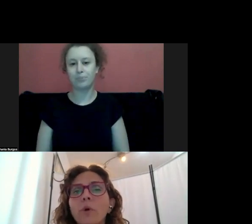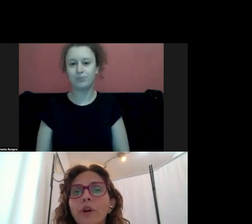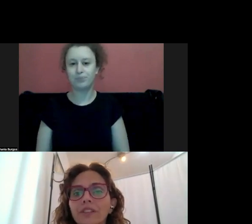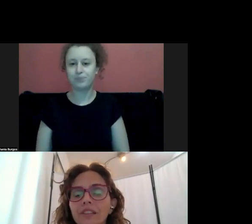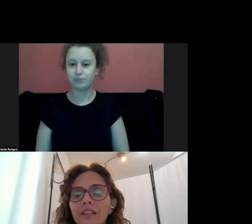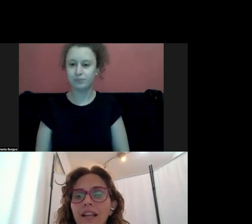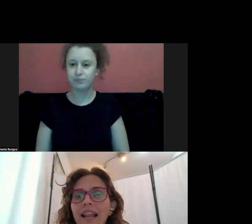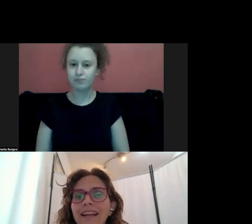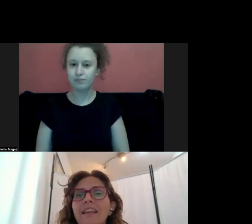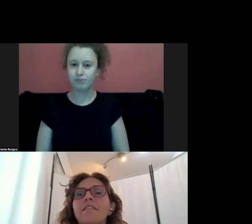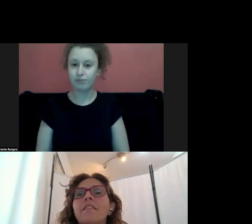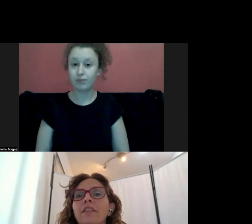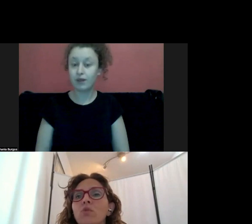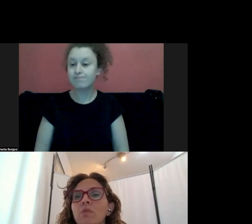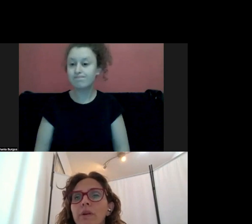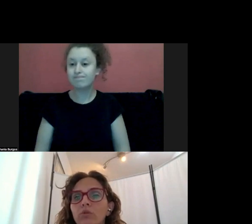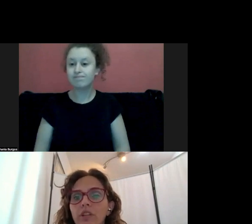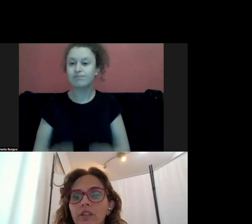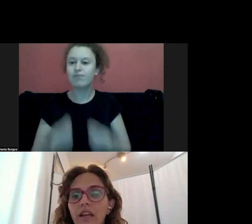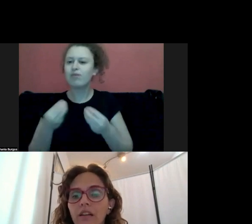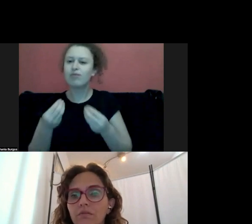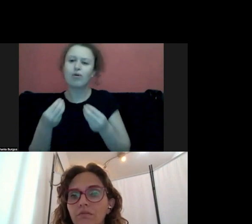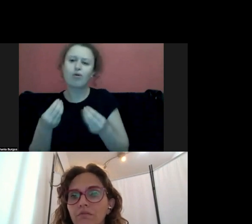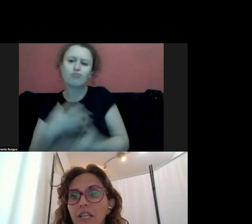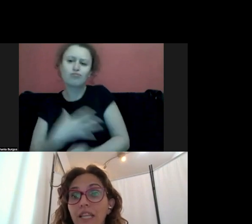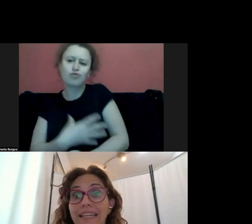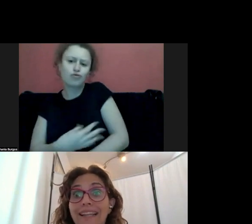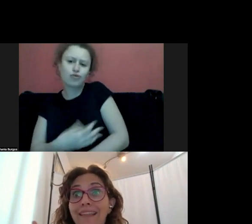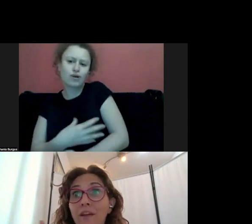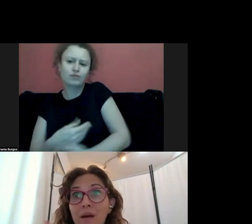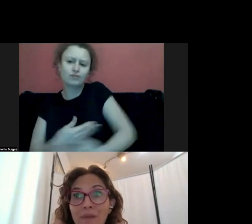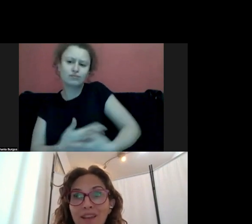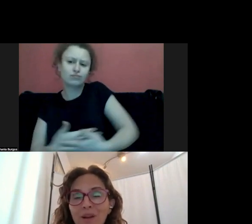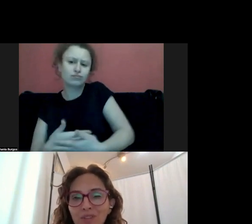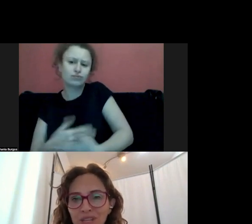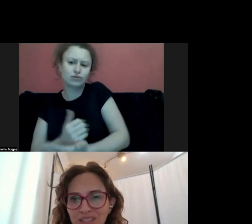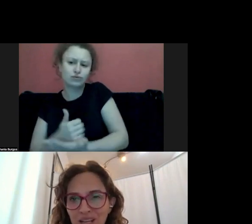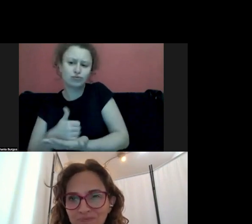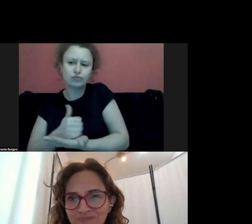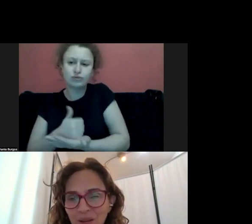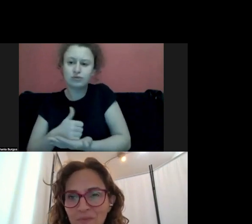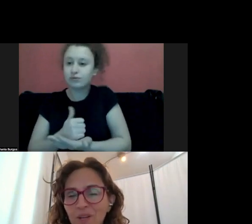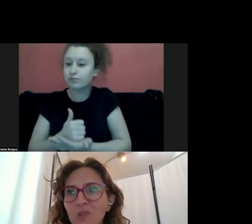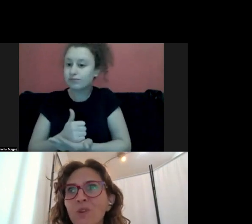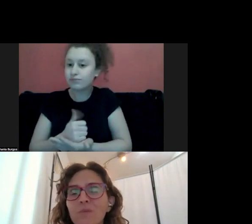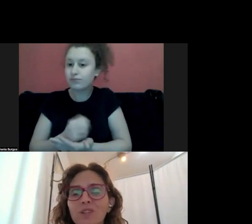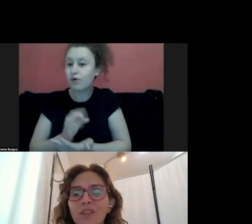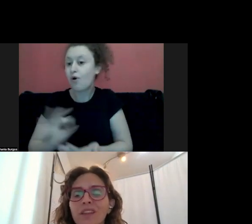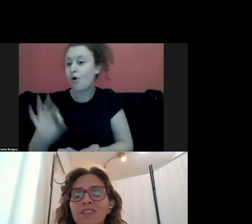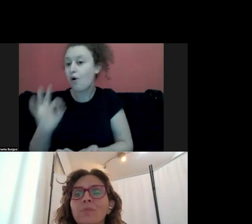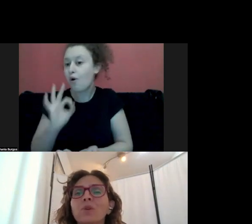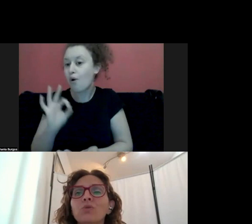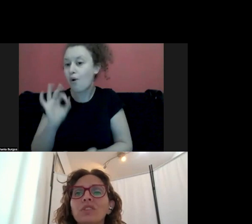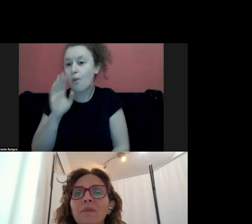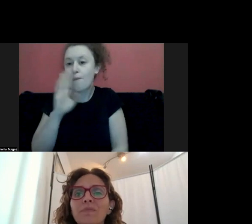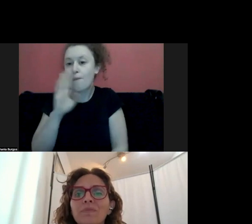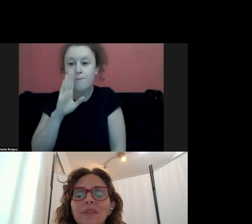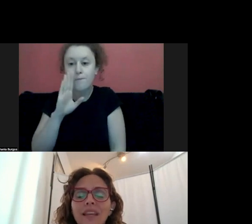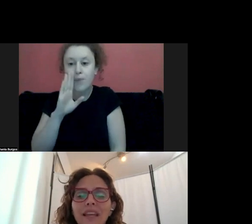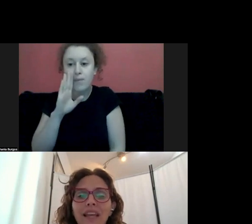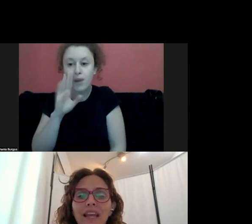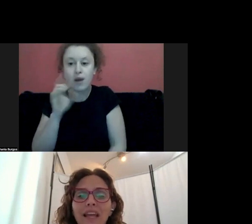¿Y cómo es la lactancia de un bebé autista? ¿Y la de una madre autista? También nos podemos hacer esta